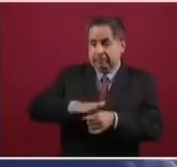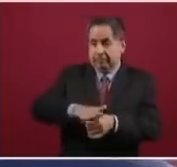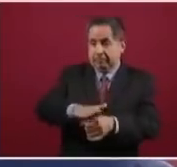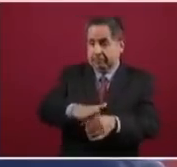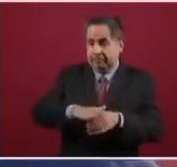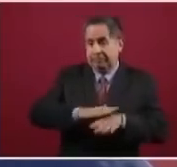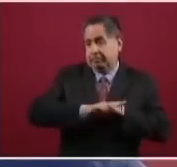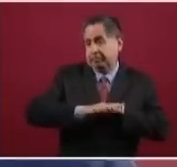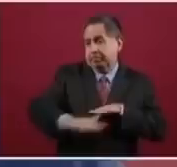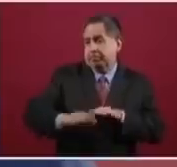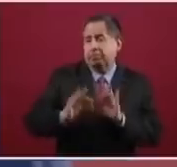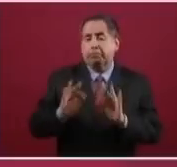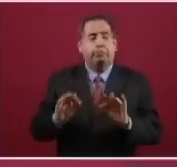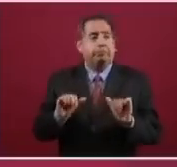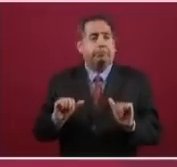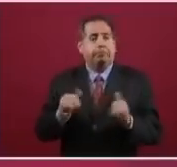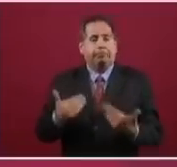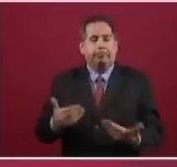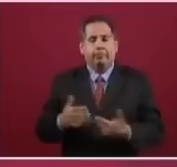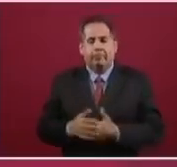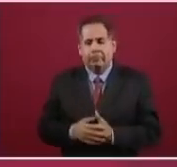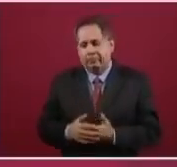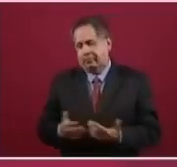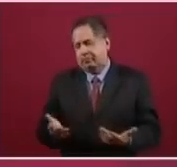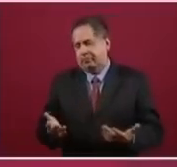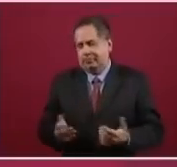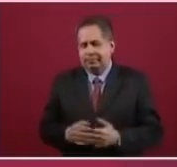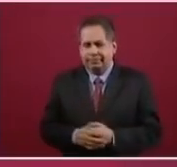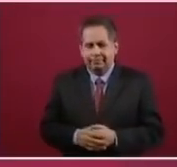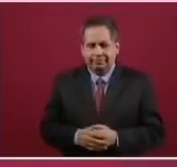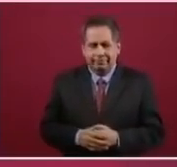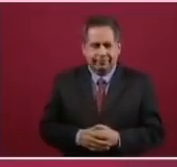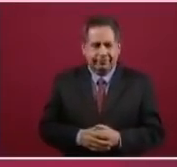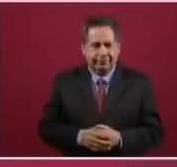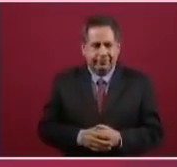bayern y taparon los huecos